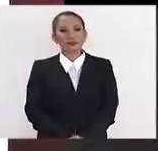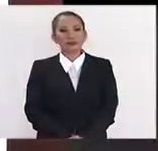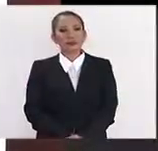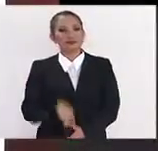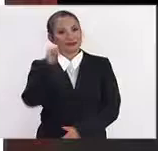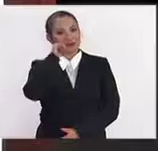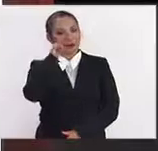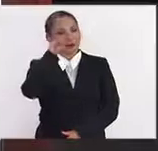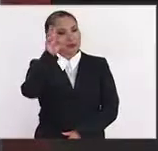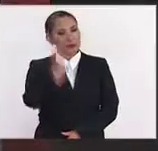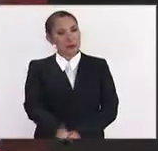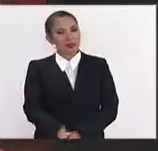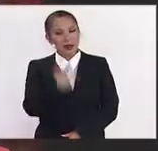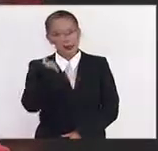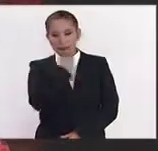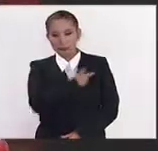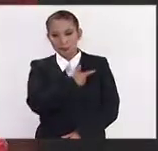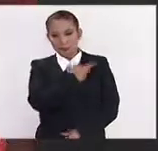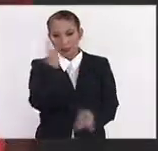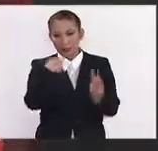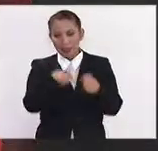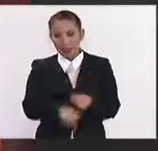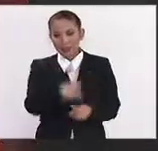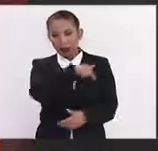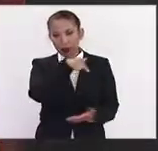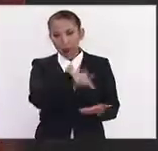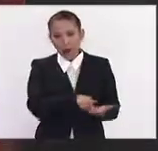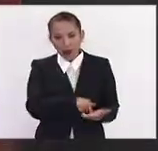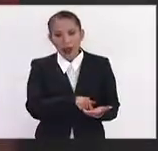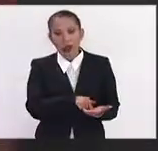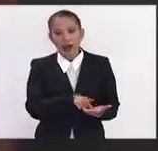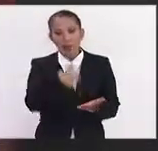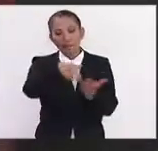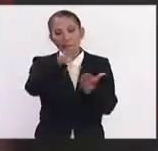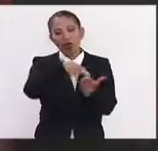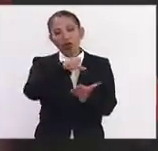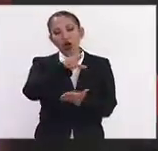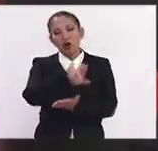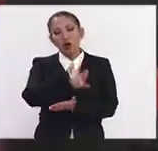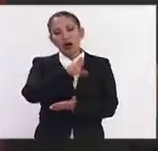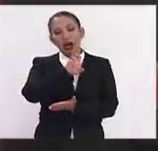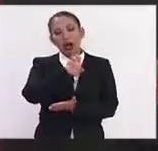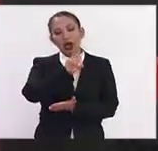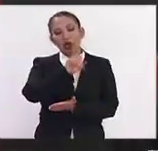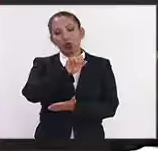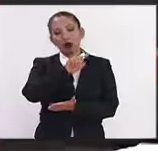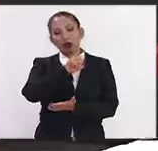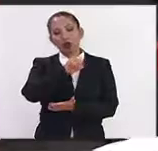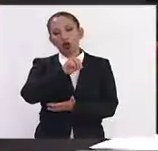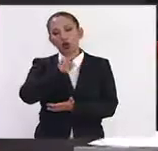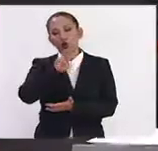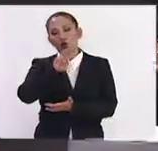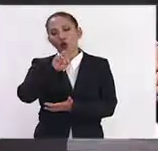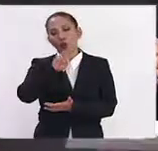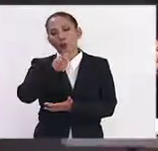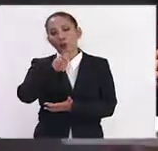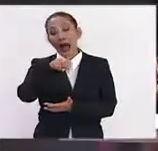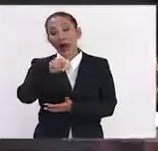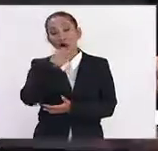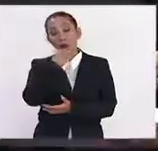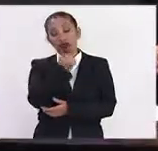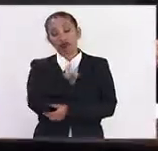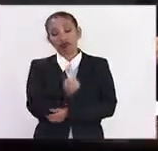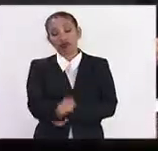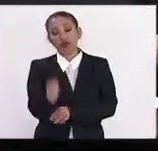Y sí, efectivamente, nos da muchísimo gusto que esté aquí en el estudio el pintor Eduardo Urbano. Él es un gran artista que